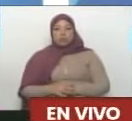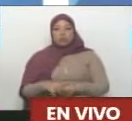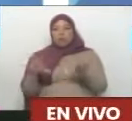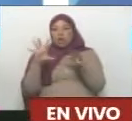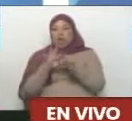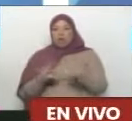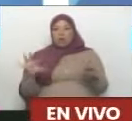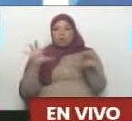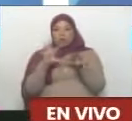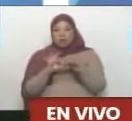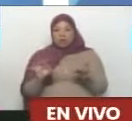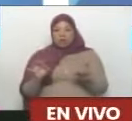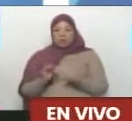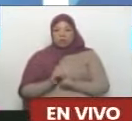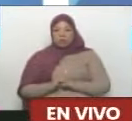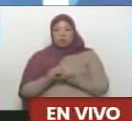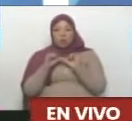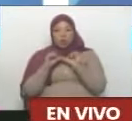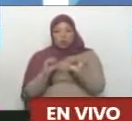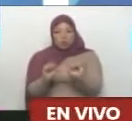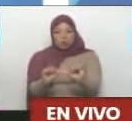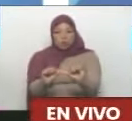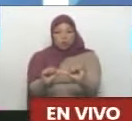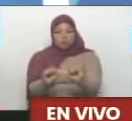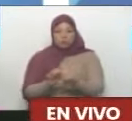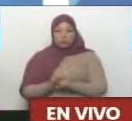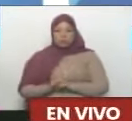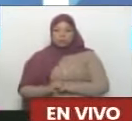¿Comentario? Continuamos.